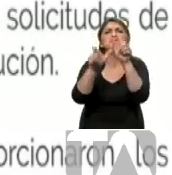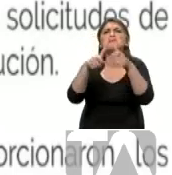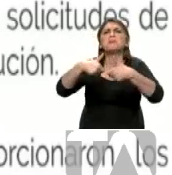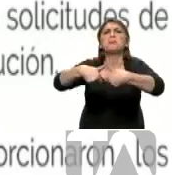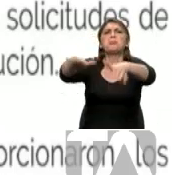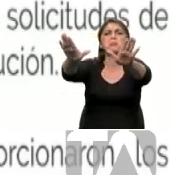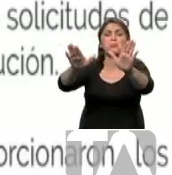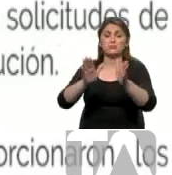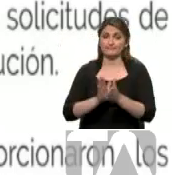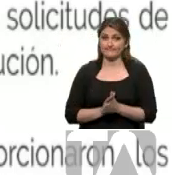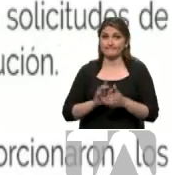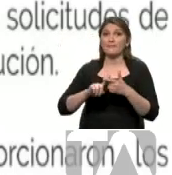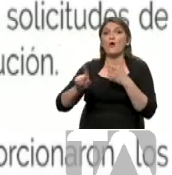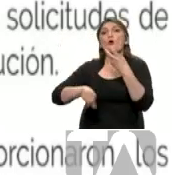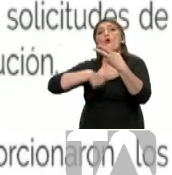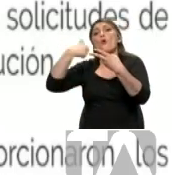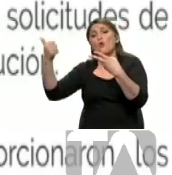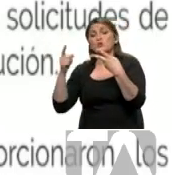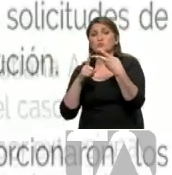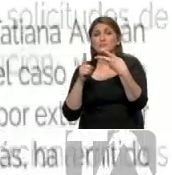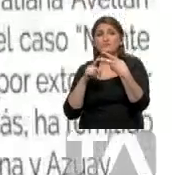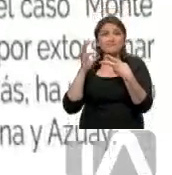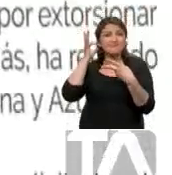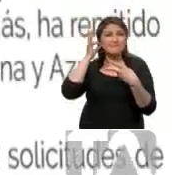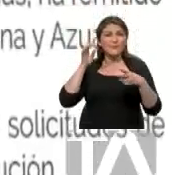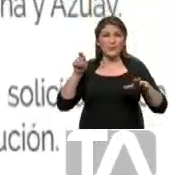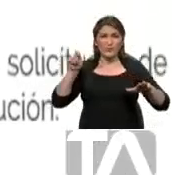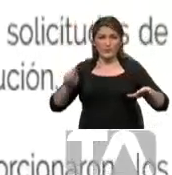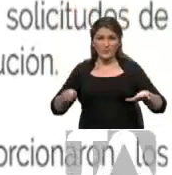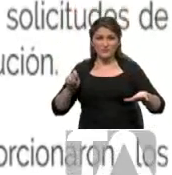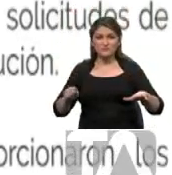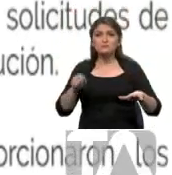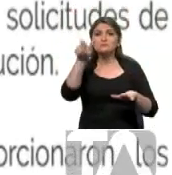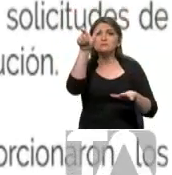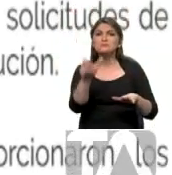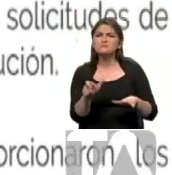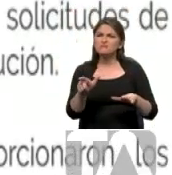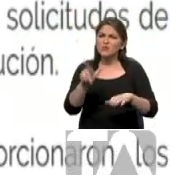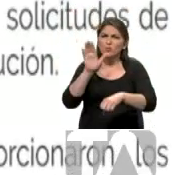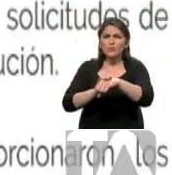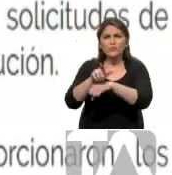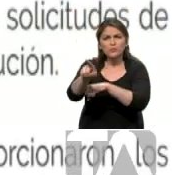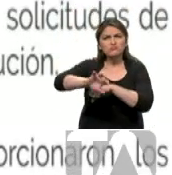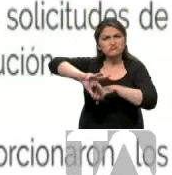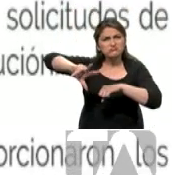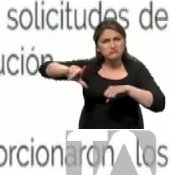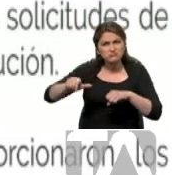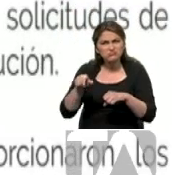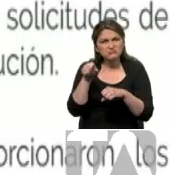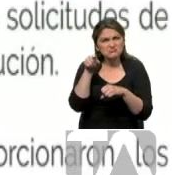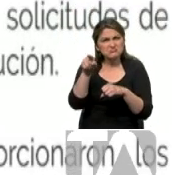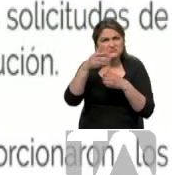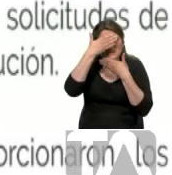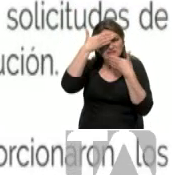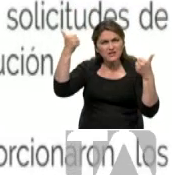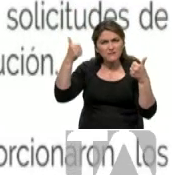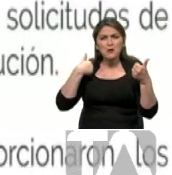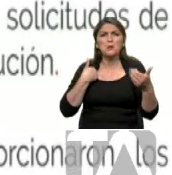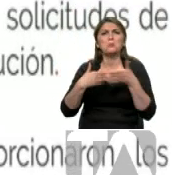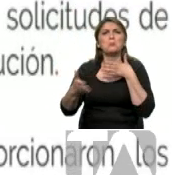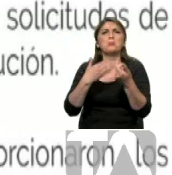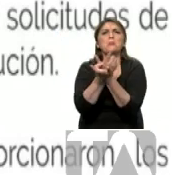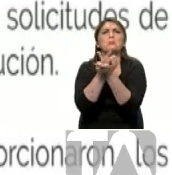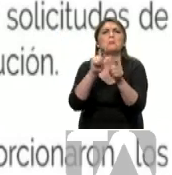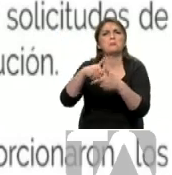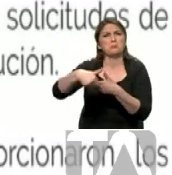quien liberó a un sujeto acusado de extorsiones. En el documento, la Fiscalía aseguró que además se han remitido 3 quejas contra jueces en las provincias